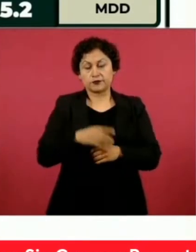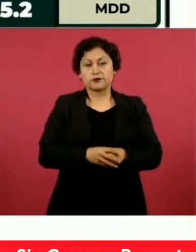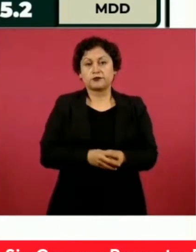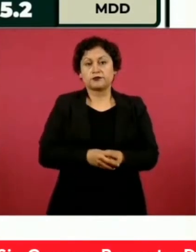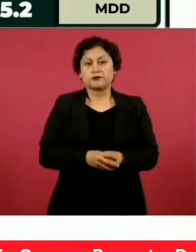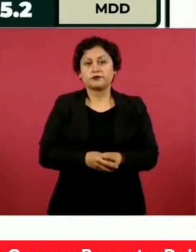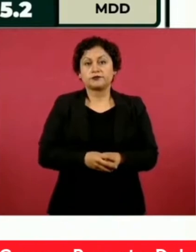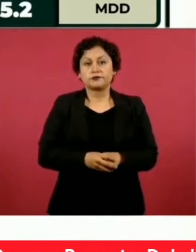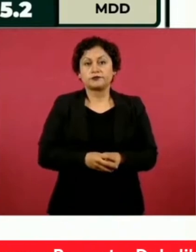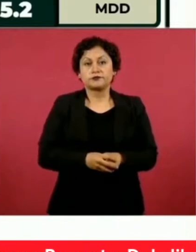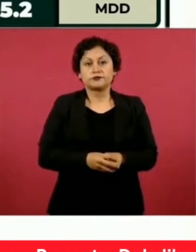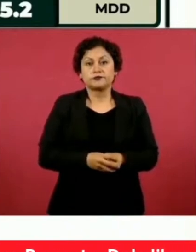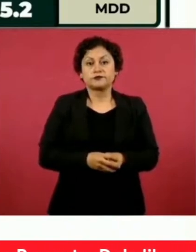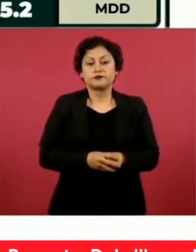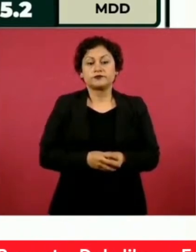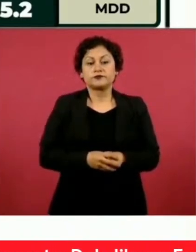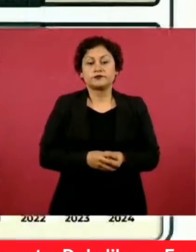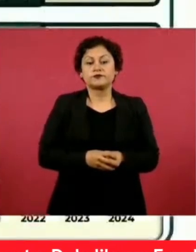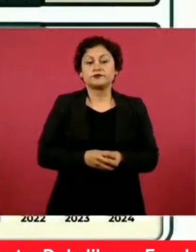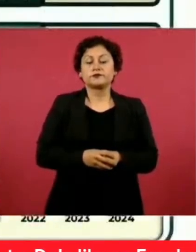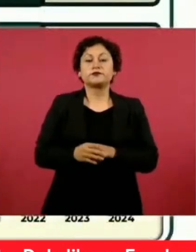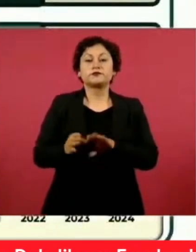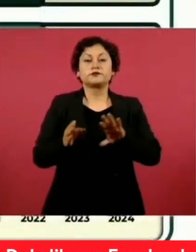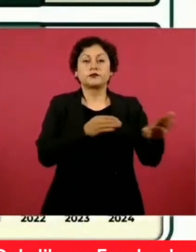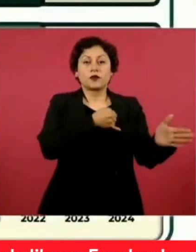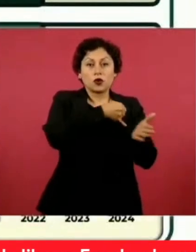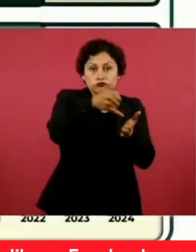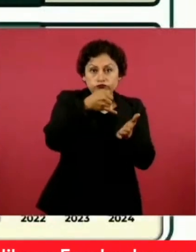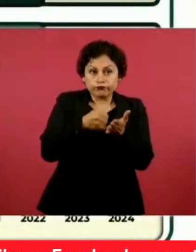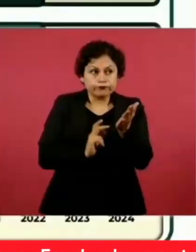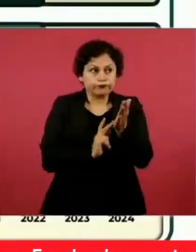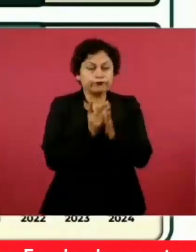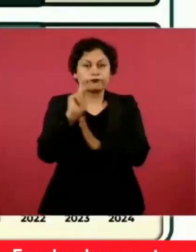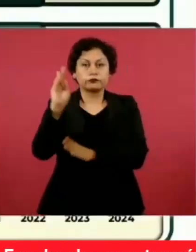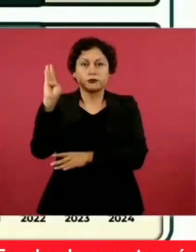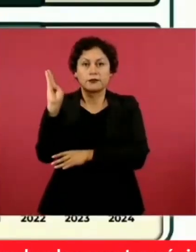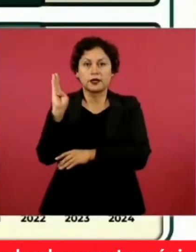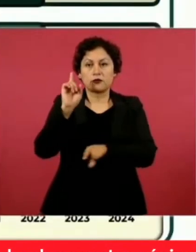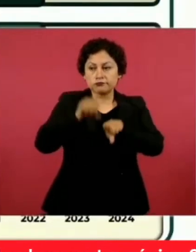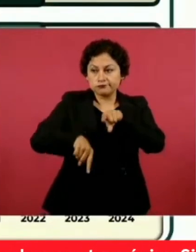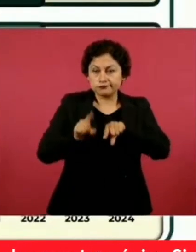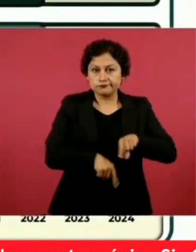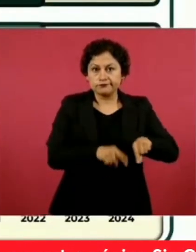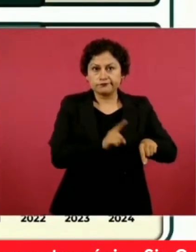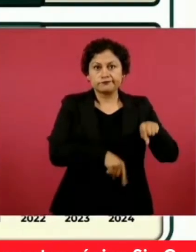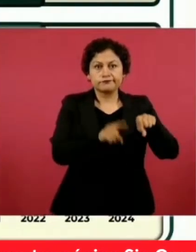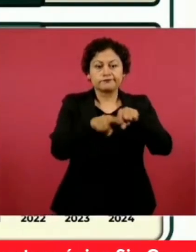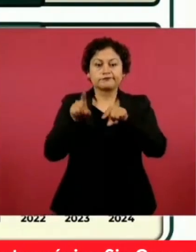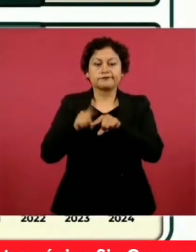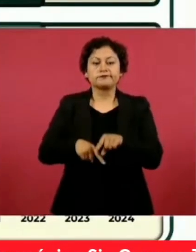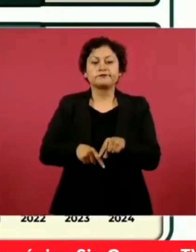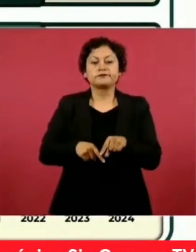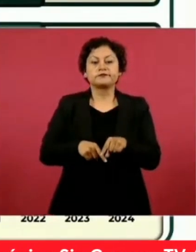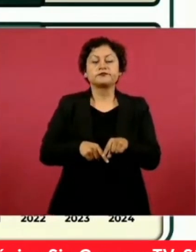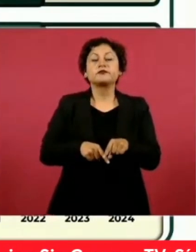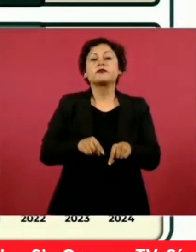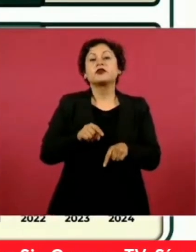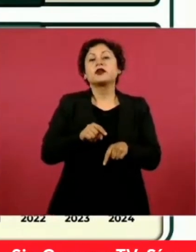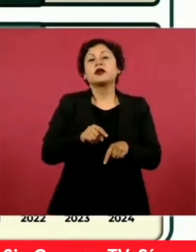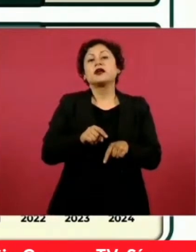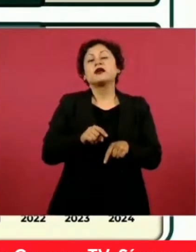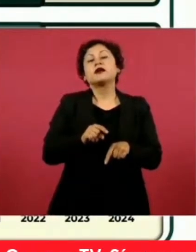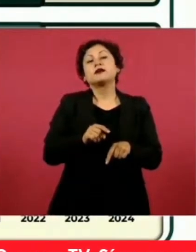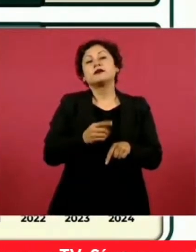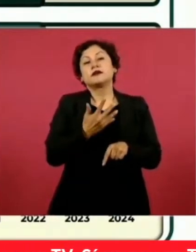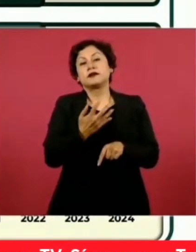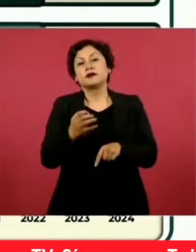eh erradicación de plantíos y de hectáreas de marihuana en lo que se refiere a plantíos fueron 545